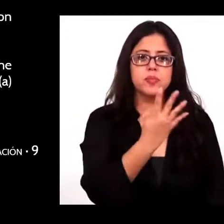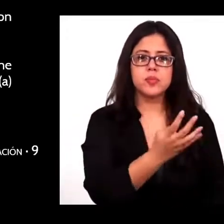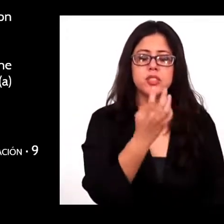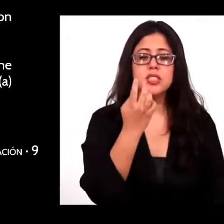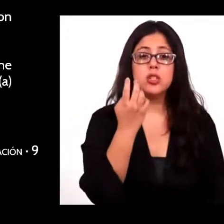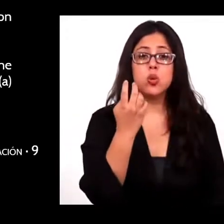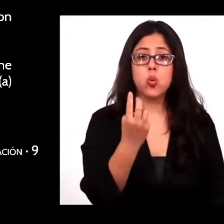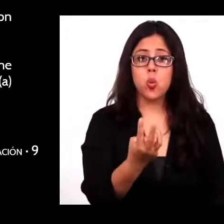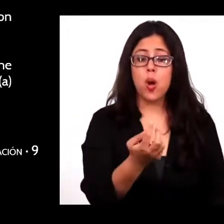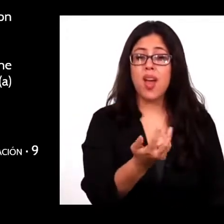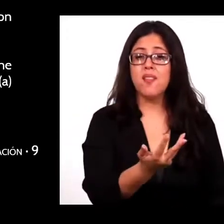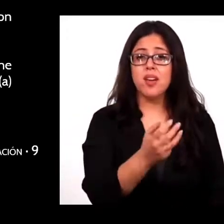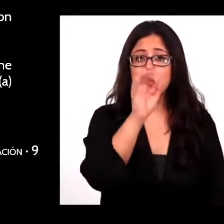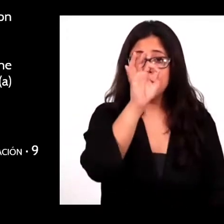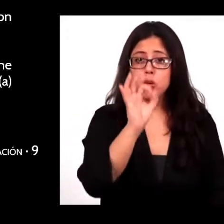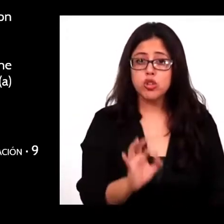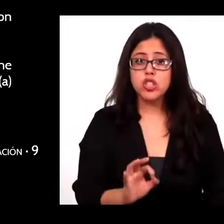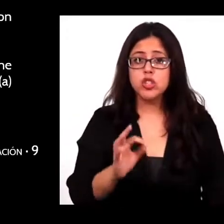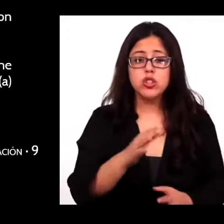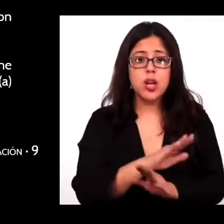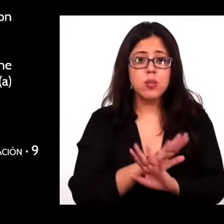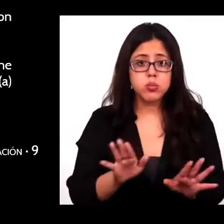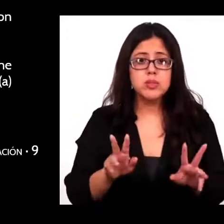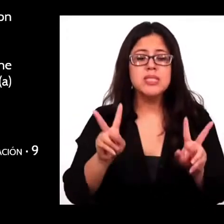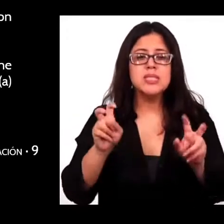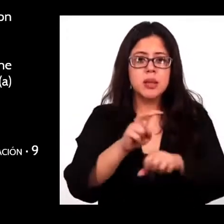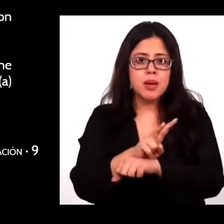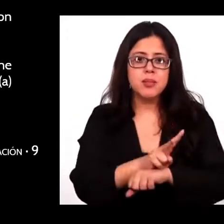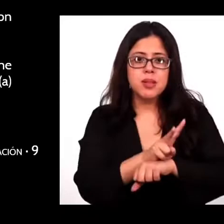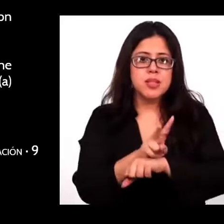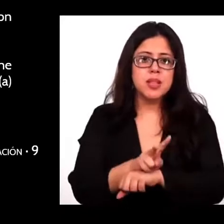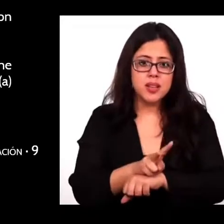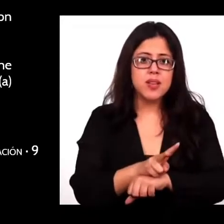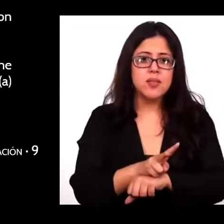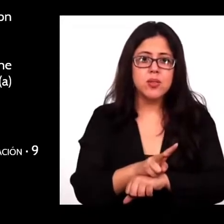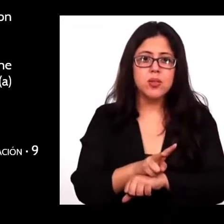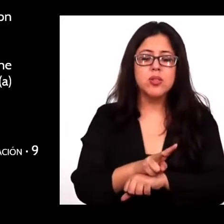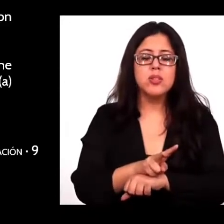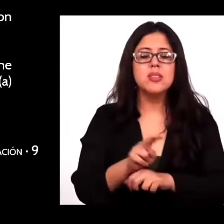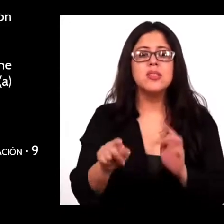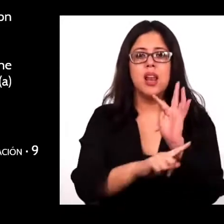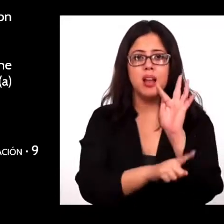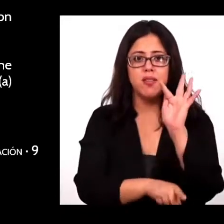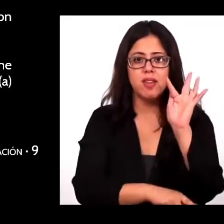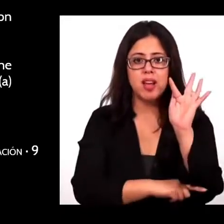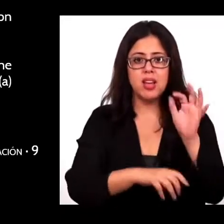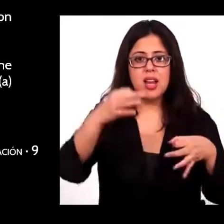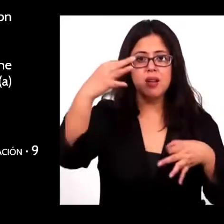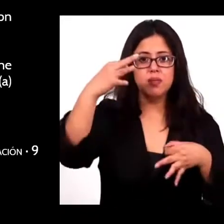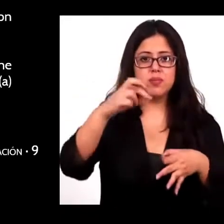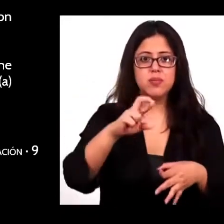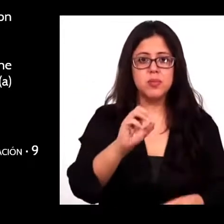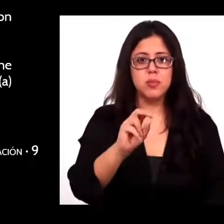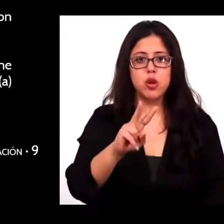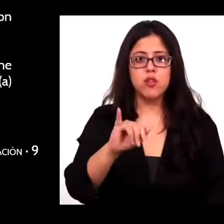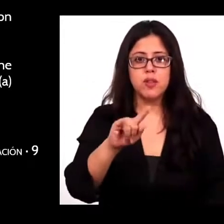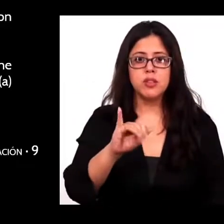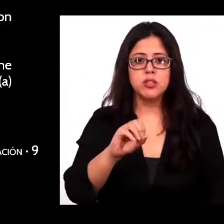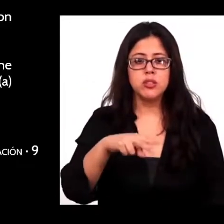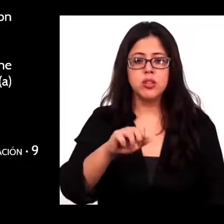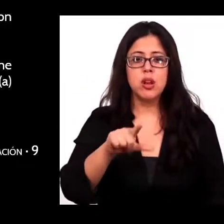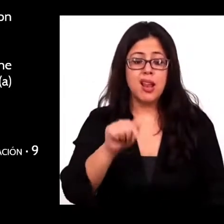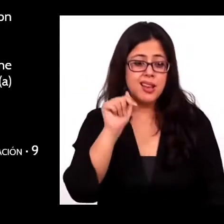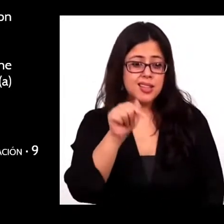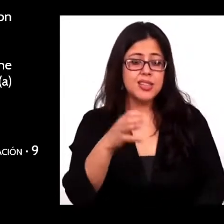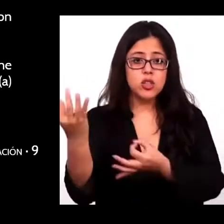término basado en la decisión administrativa y propia de la Fiscalía del archivo provisional. De este